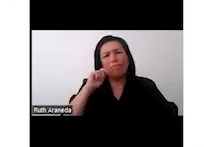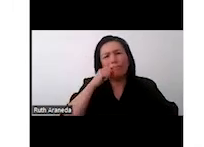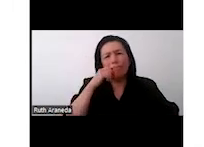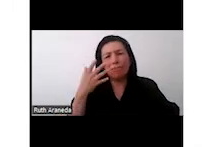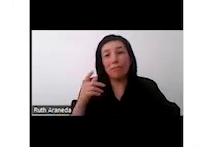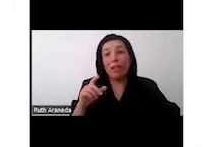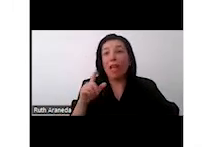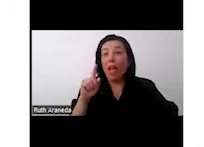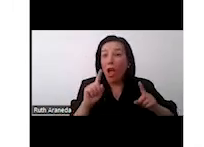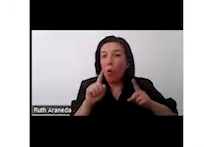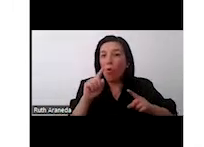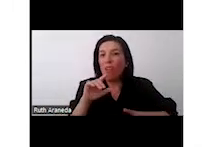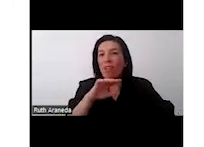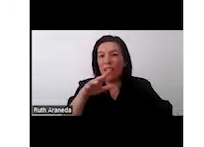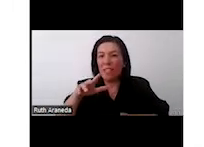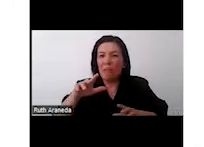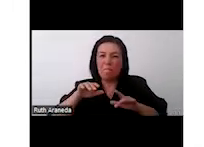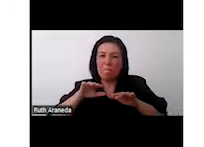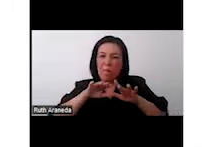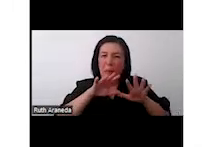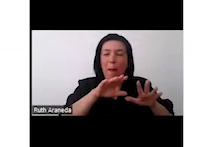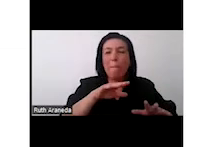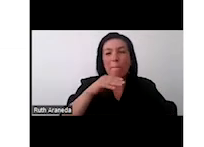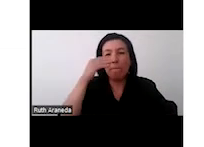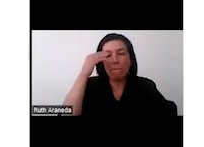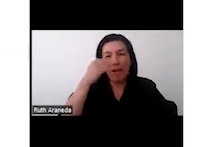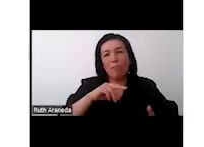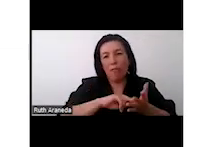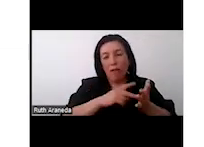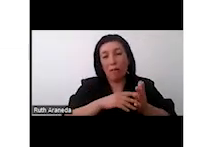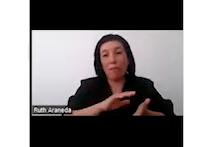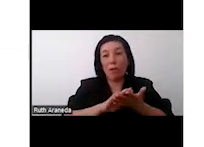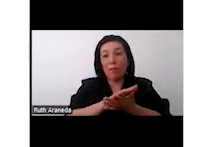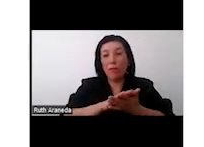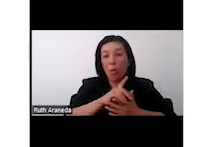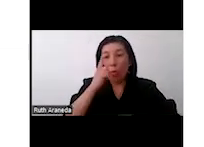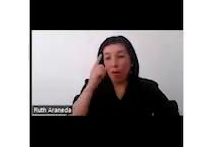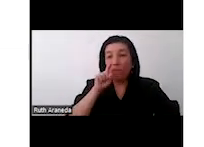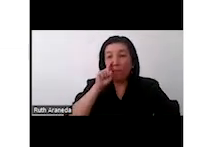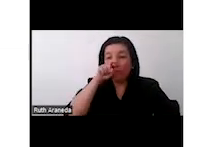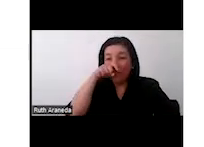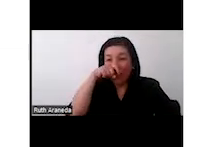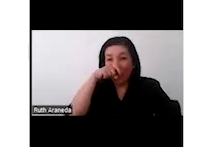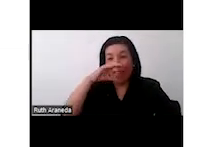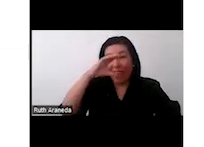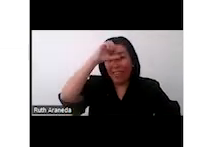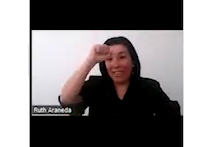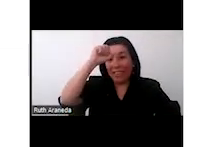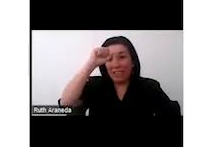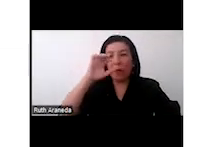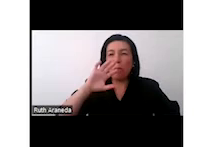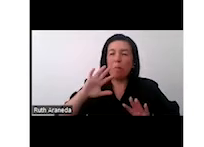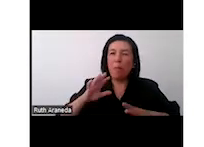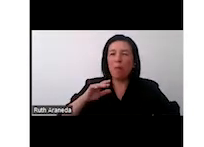están provocando un daño. Por ejemplo, la cotorra argentina. La cotorra argentina fue traída más o menos por los